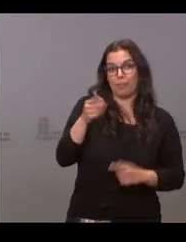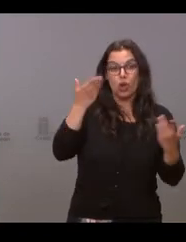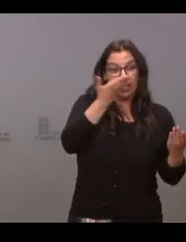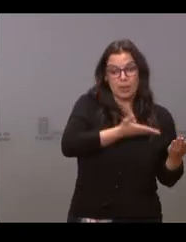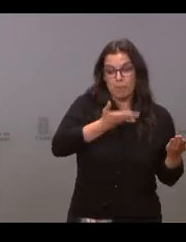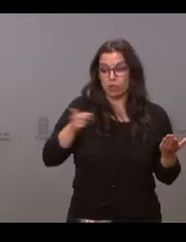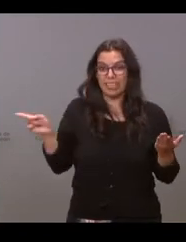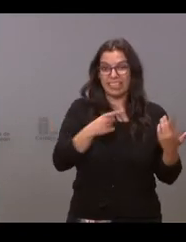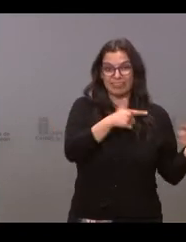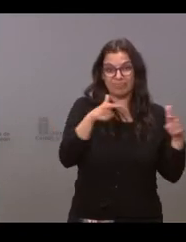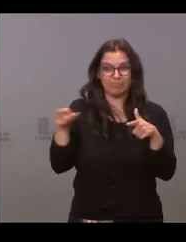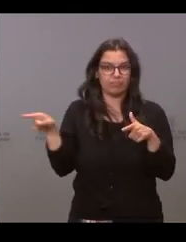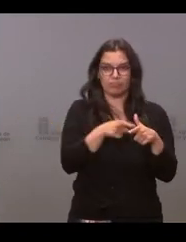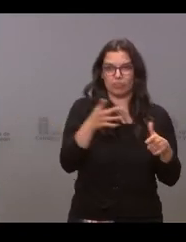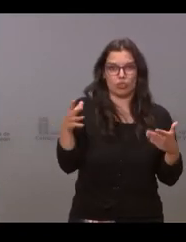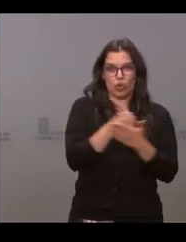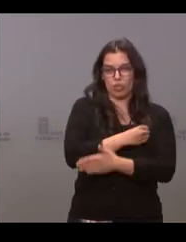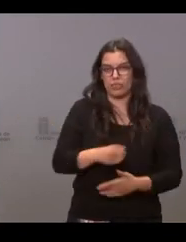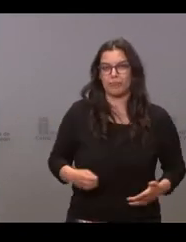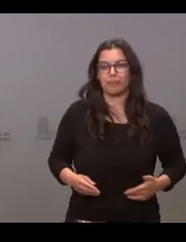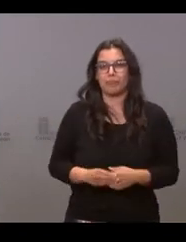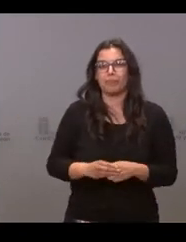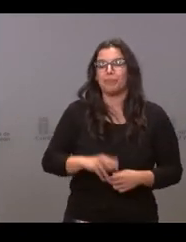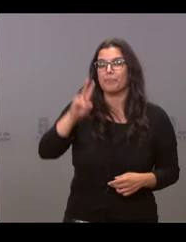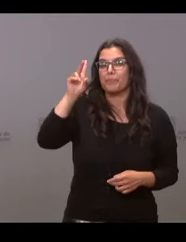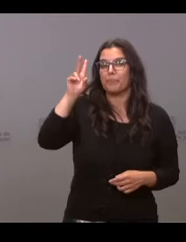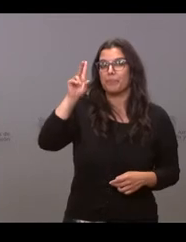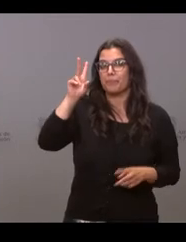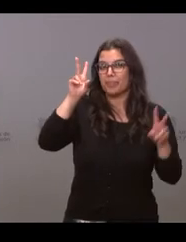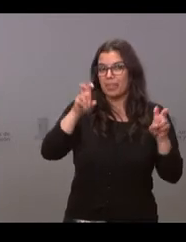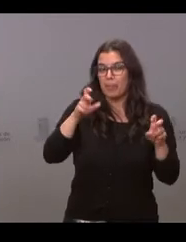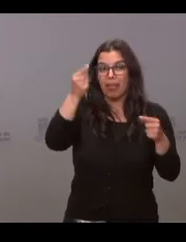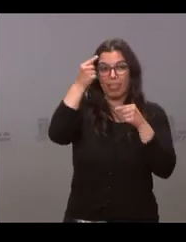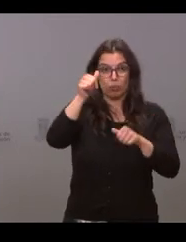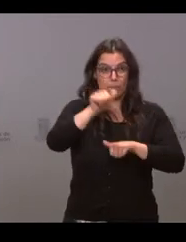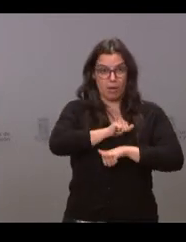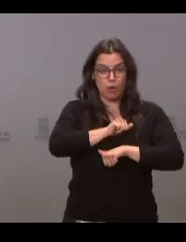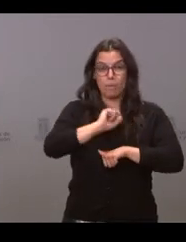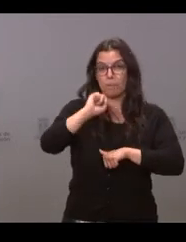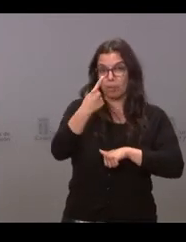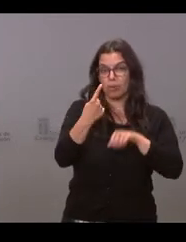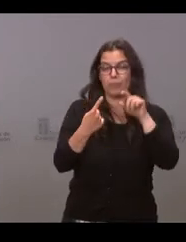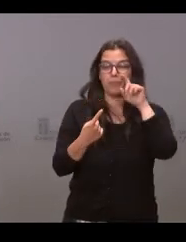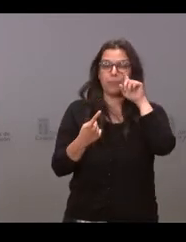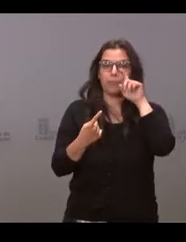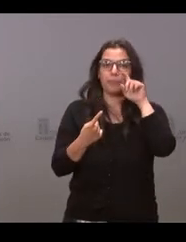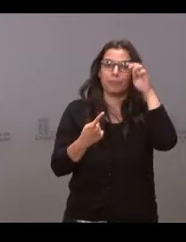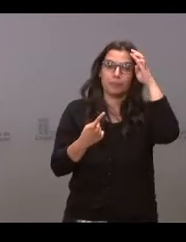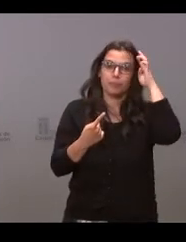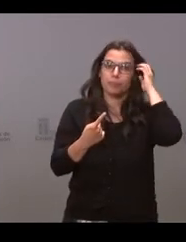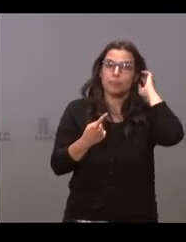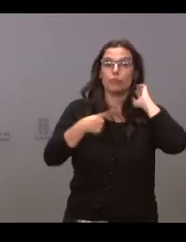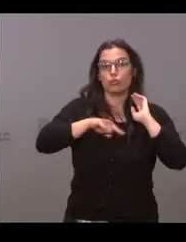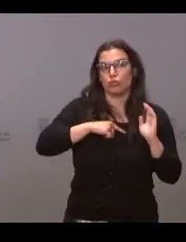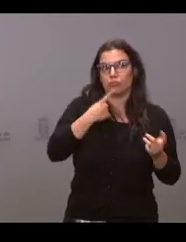importantes todas referente a los datos de paro en primer lugar mostrar nuestra